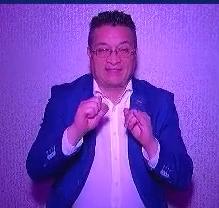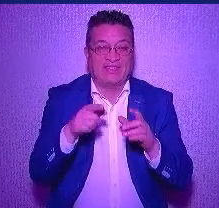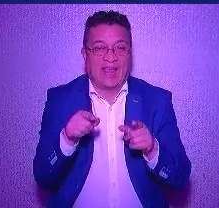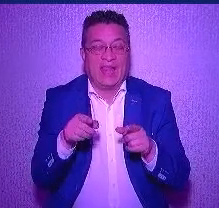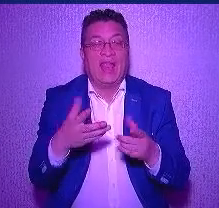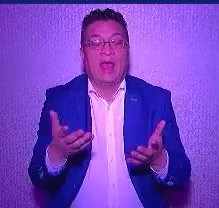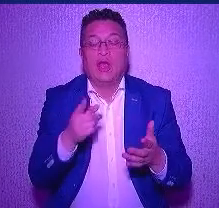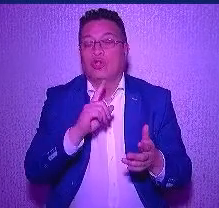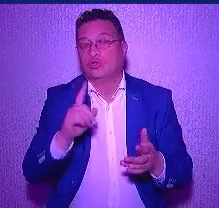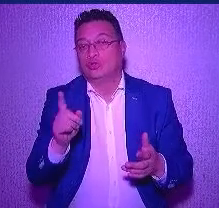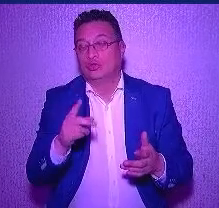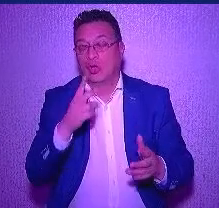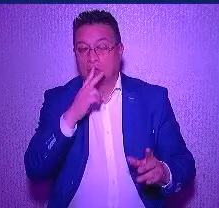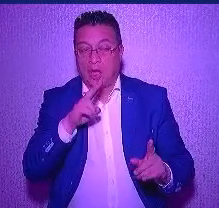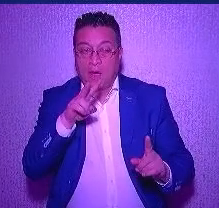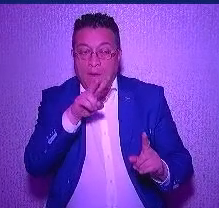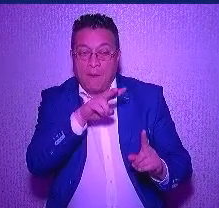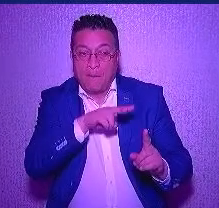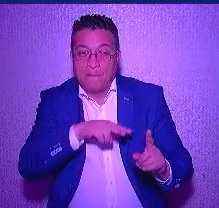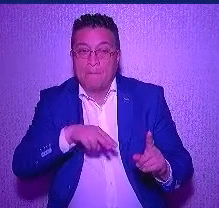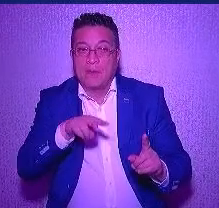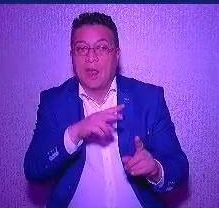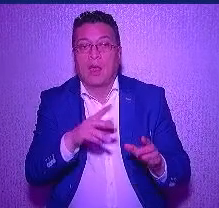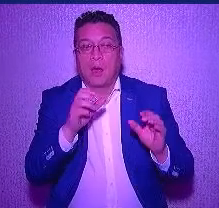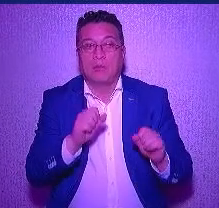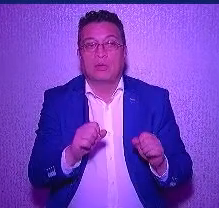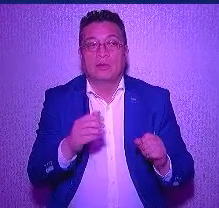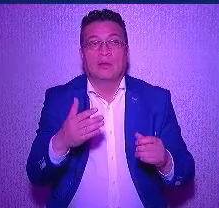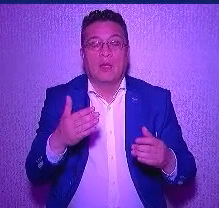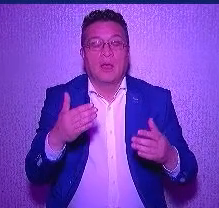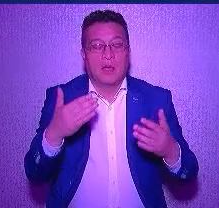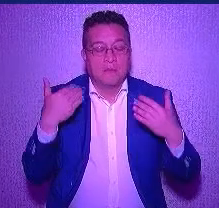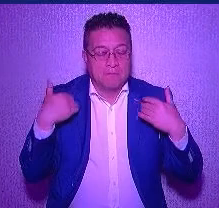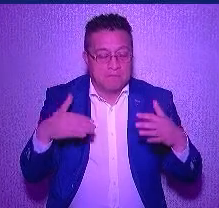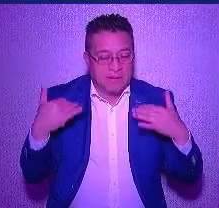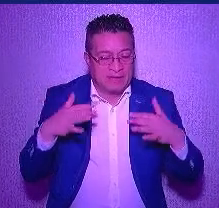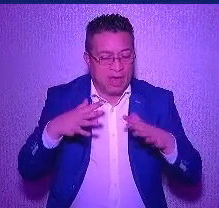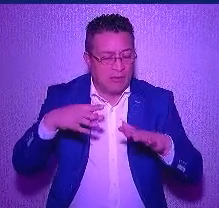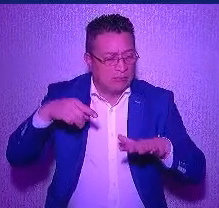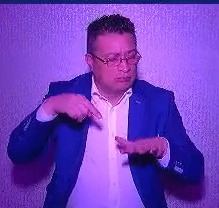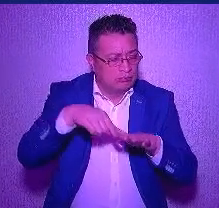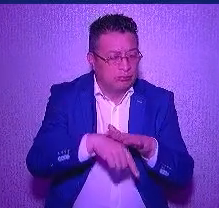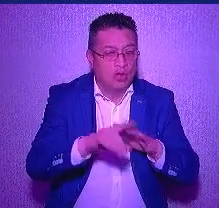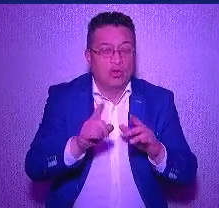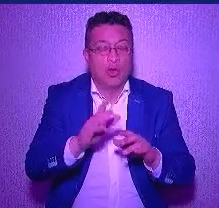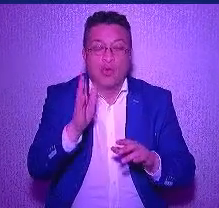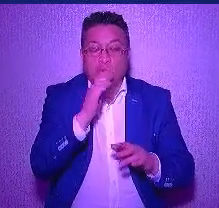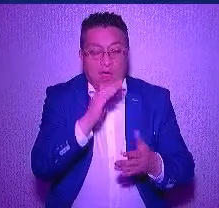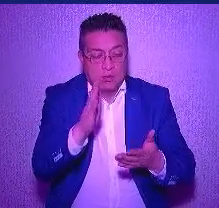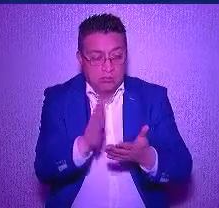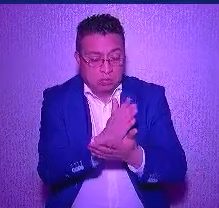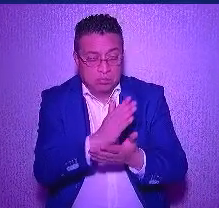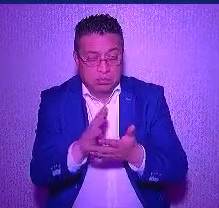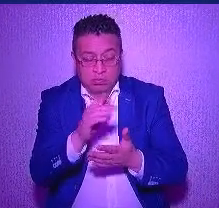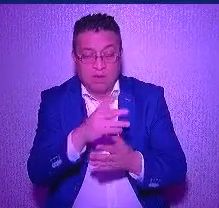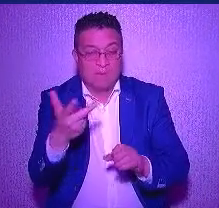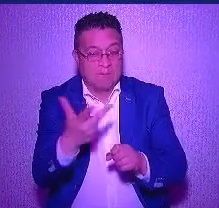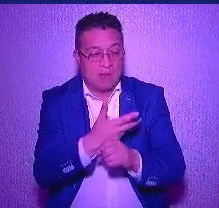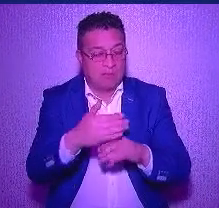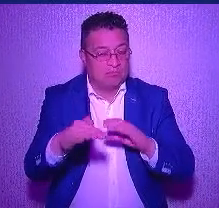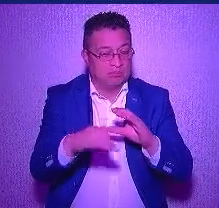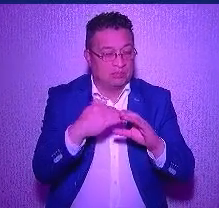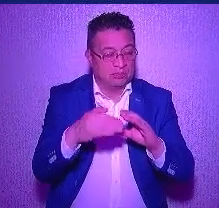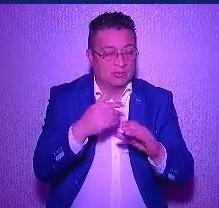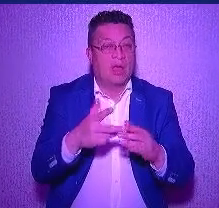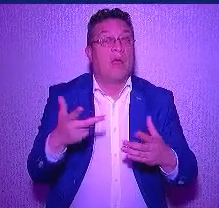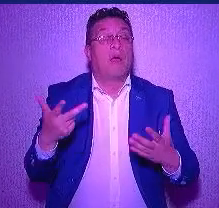Esa visión práctica al extremo donde Simplemente no hay detección de malwares que usen por ejemplo las capacidades